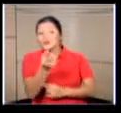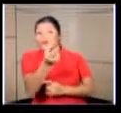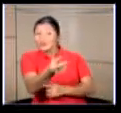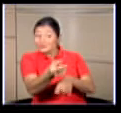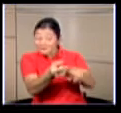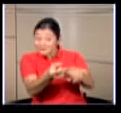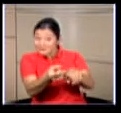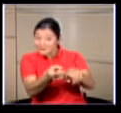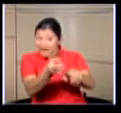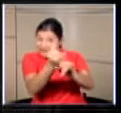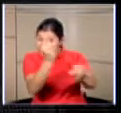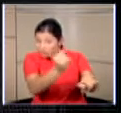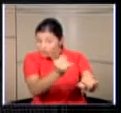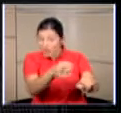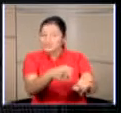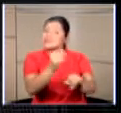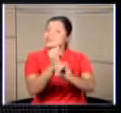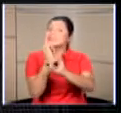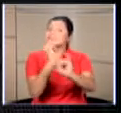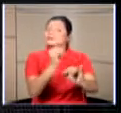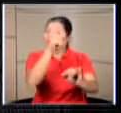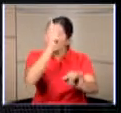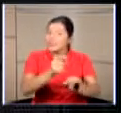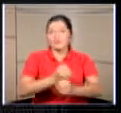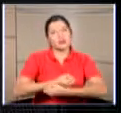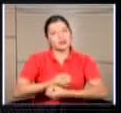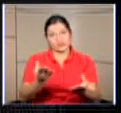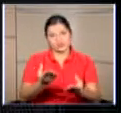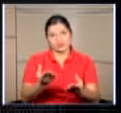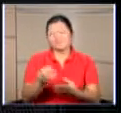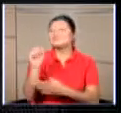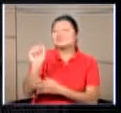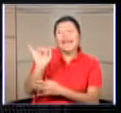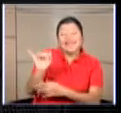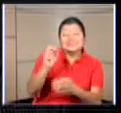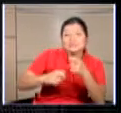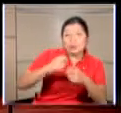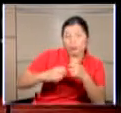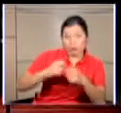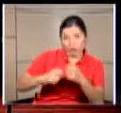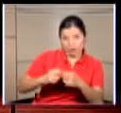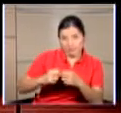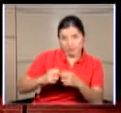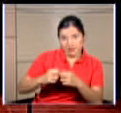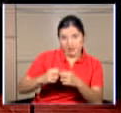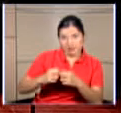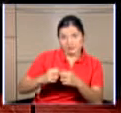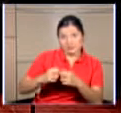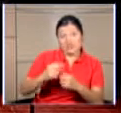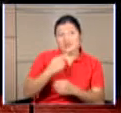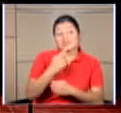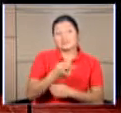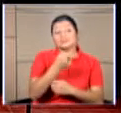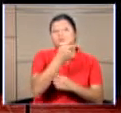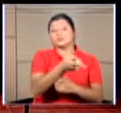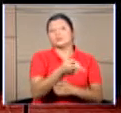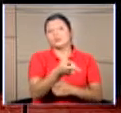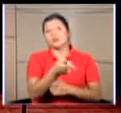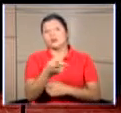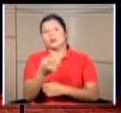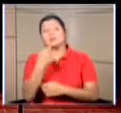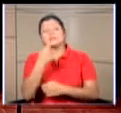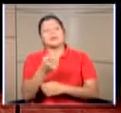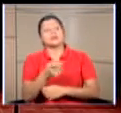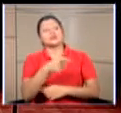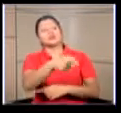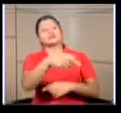es lo que nos está pasando Que es justamente un problema. ahora. Se hace legislación y no se da. No se le dice de dónde van a provenir esos gastos que